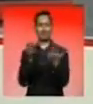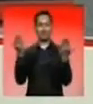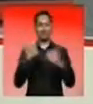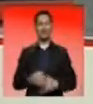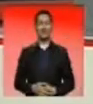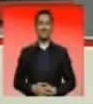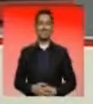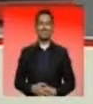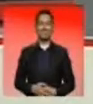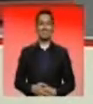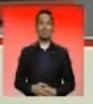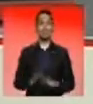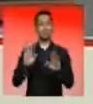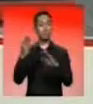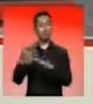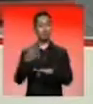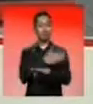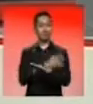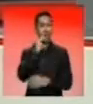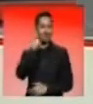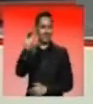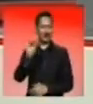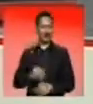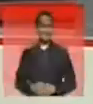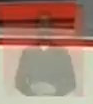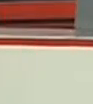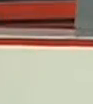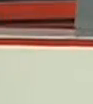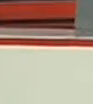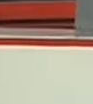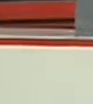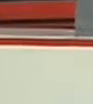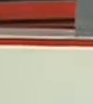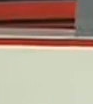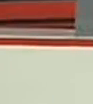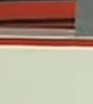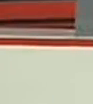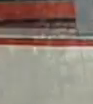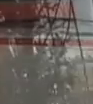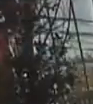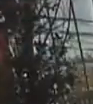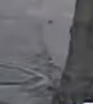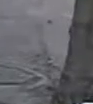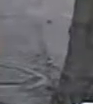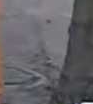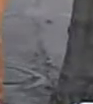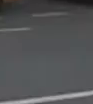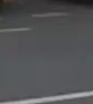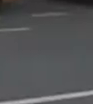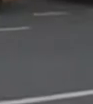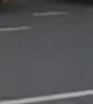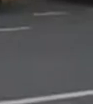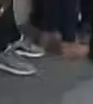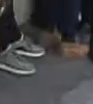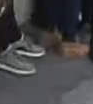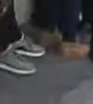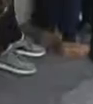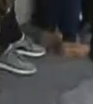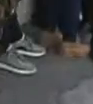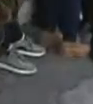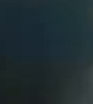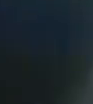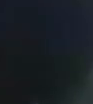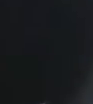todos ustedes. Pero antes les queremos recordar que mañana es el gran día, el casting de Gama en Guayaquil. Si quiere